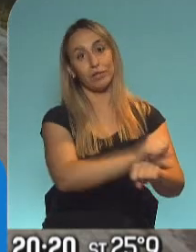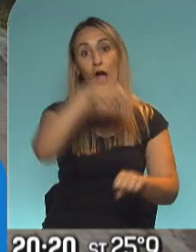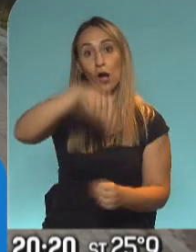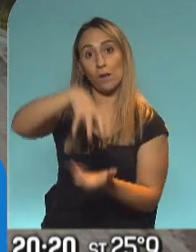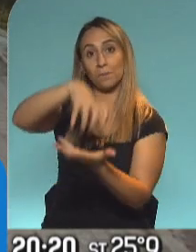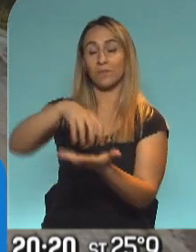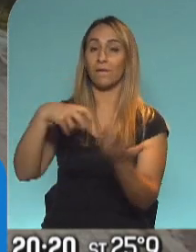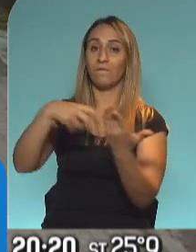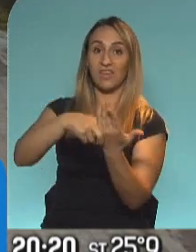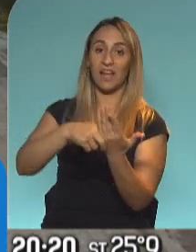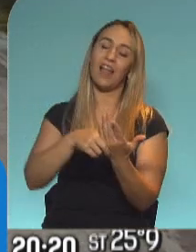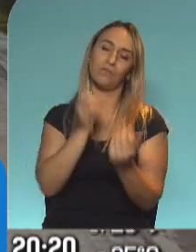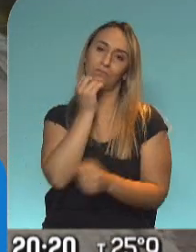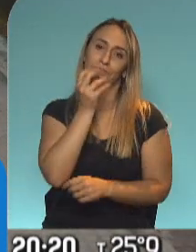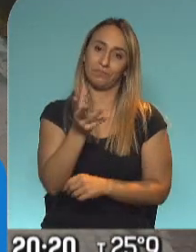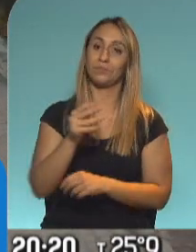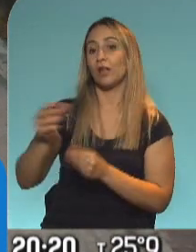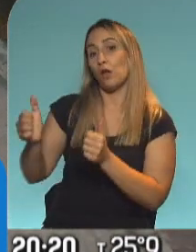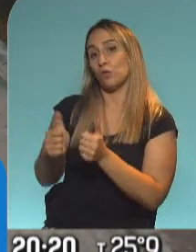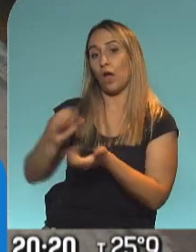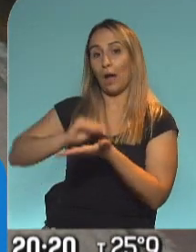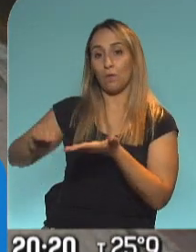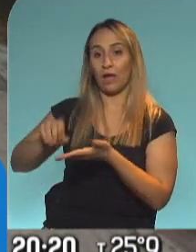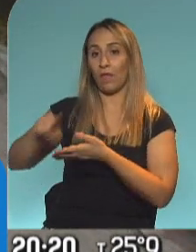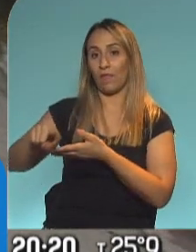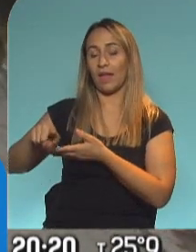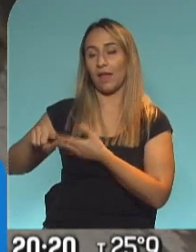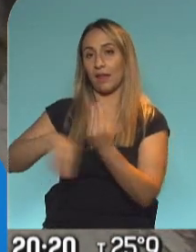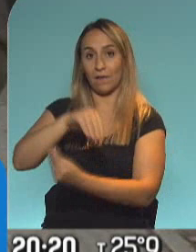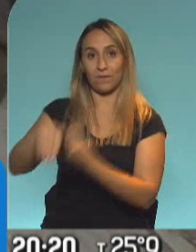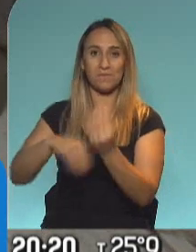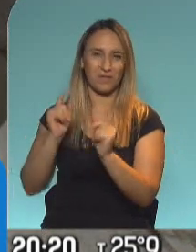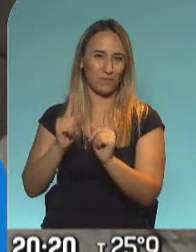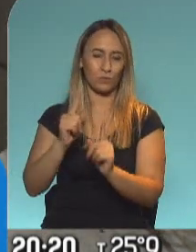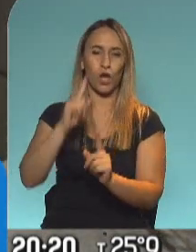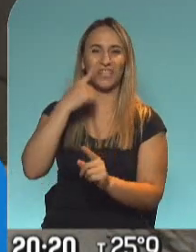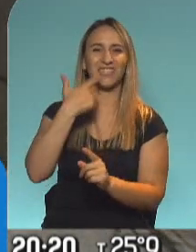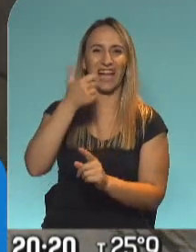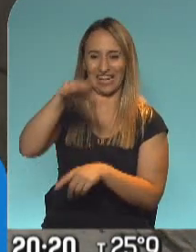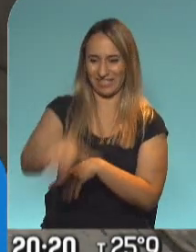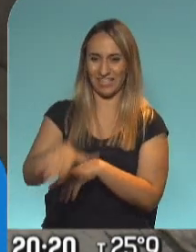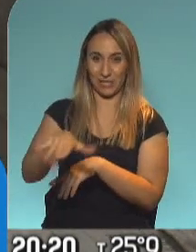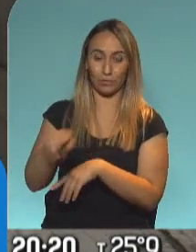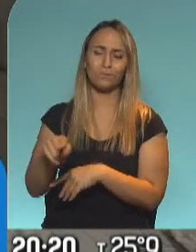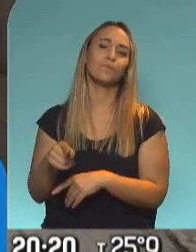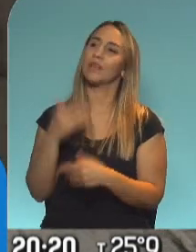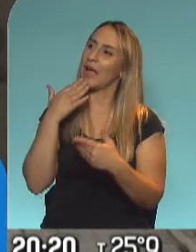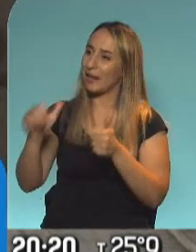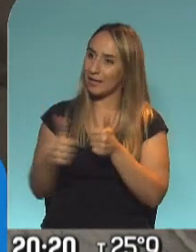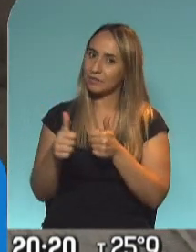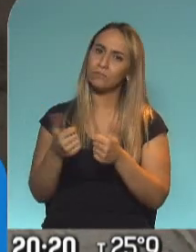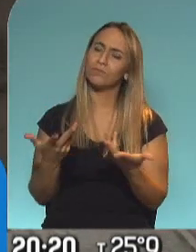Estamos con Gabriel Becker, estamos con el abogado de la familia damnificada. Primero, buenas noches, gracias por atendernos. Gabriel,